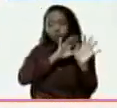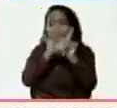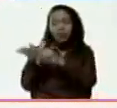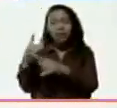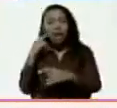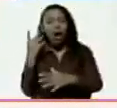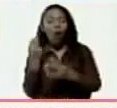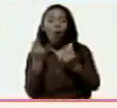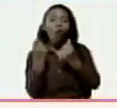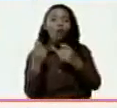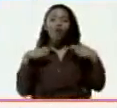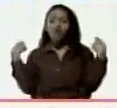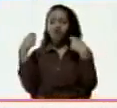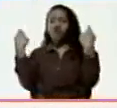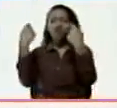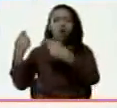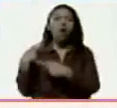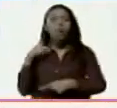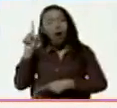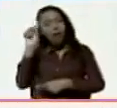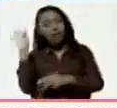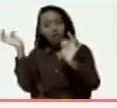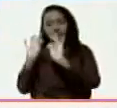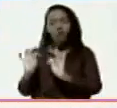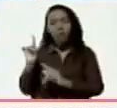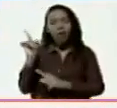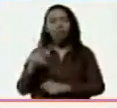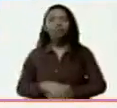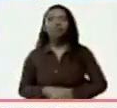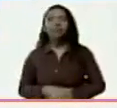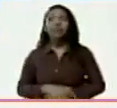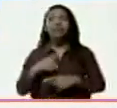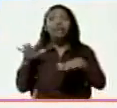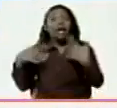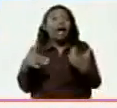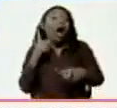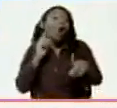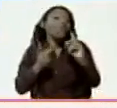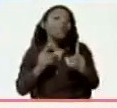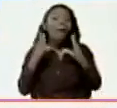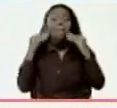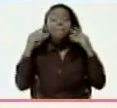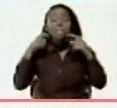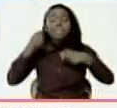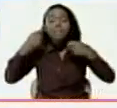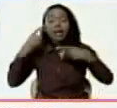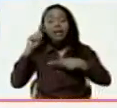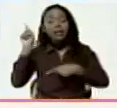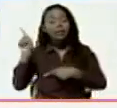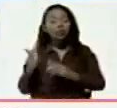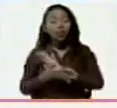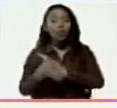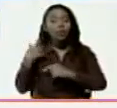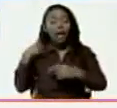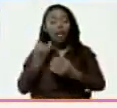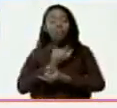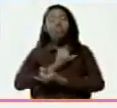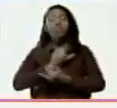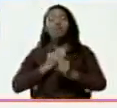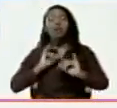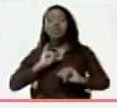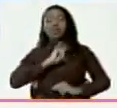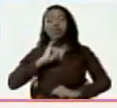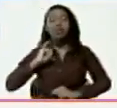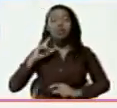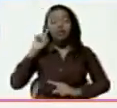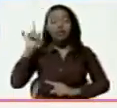fomentada y promovida por esta medida y que según expertos independiente de las naciones unidas- informes de